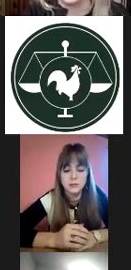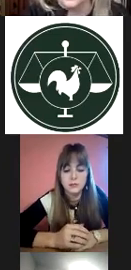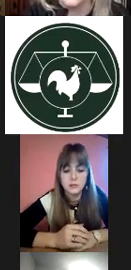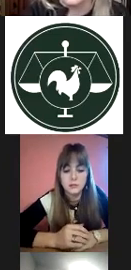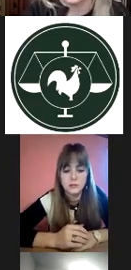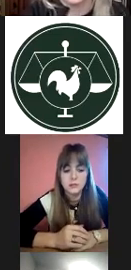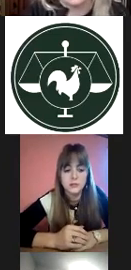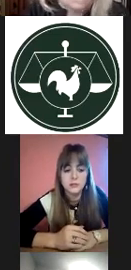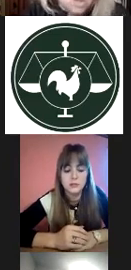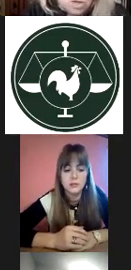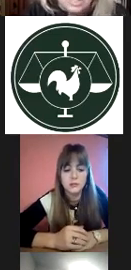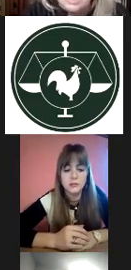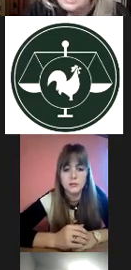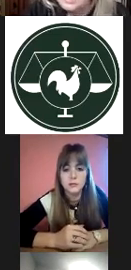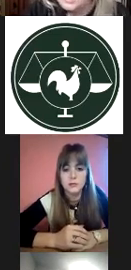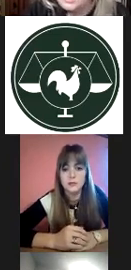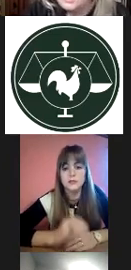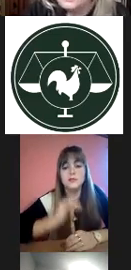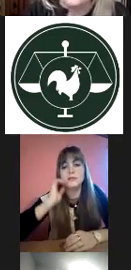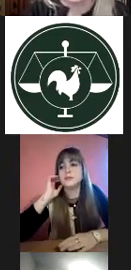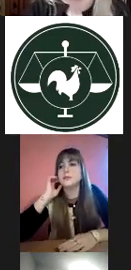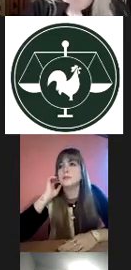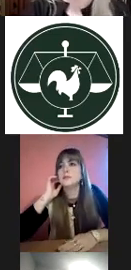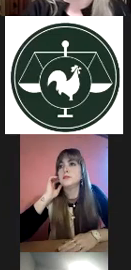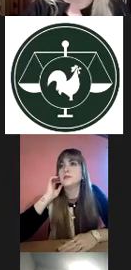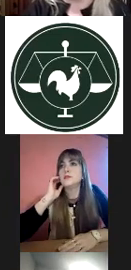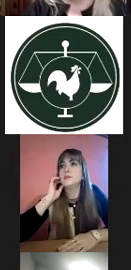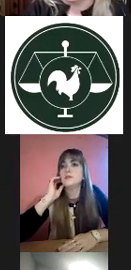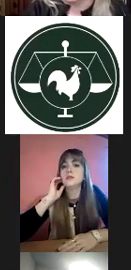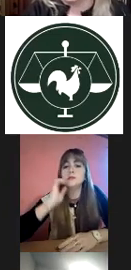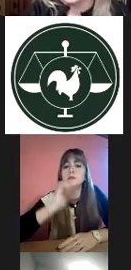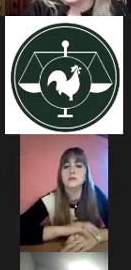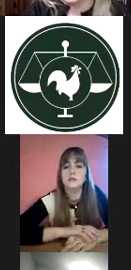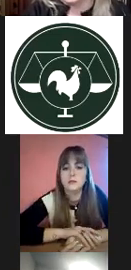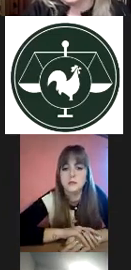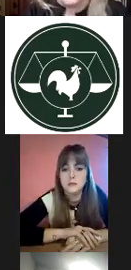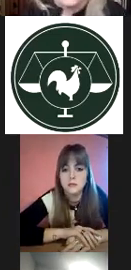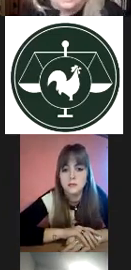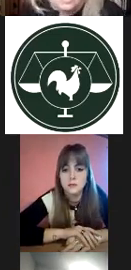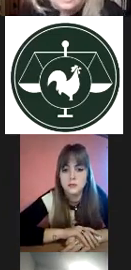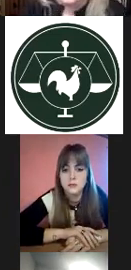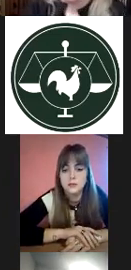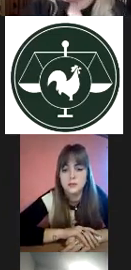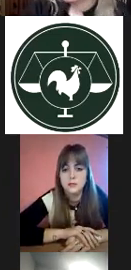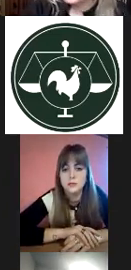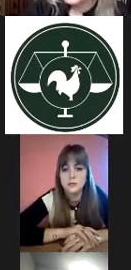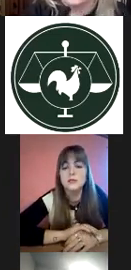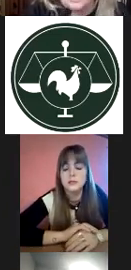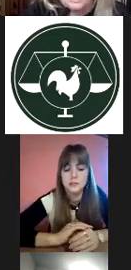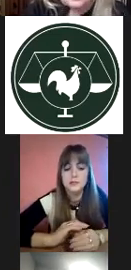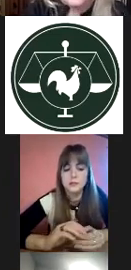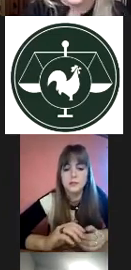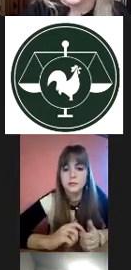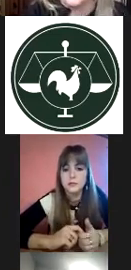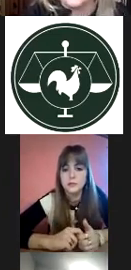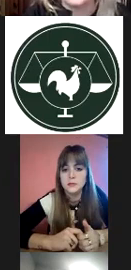ciudad de Buenos Aires, de donde soy yo, dicen que el animal tiene que tener 7 meses o más. Y el problema grave